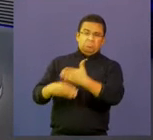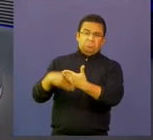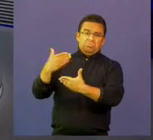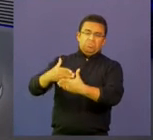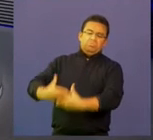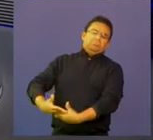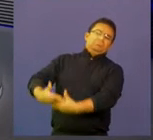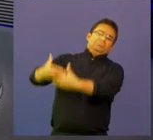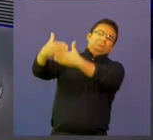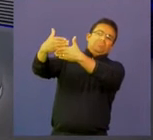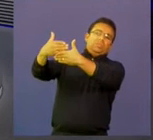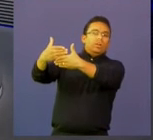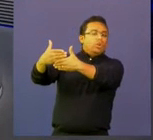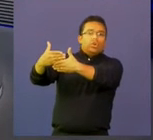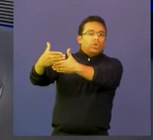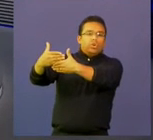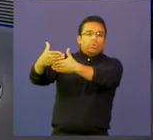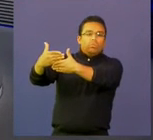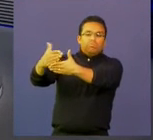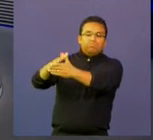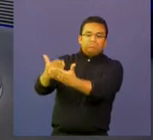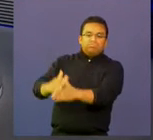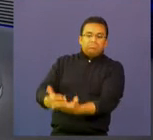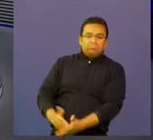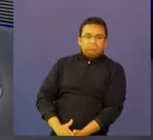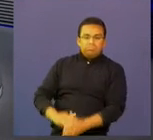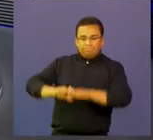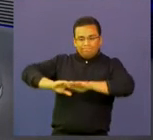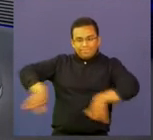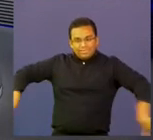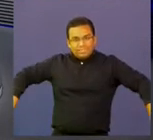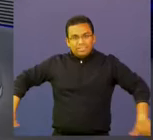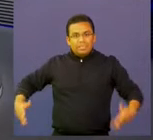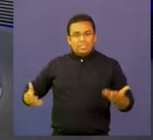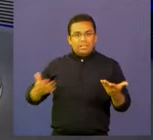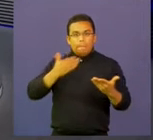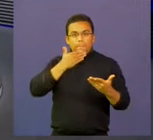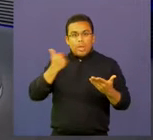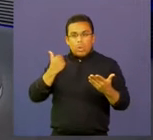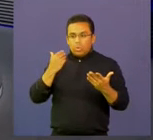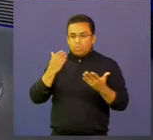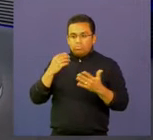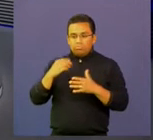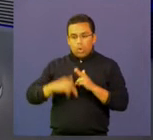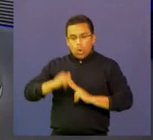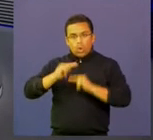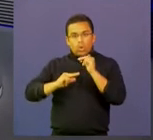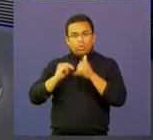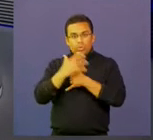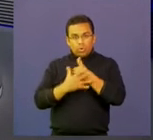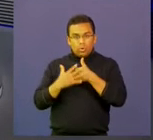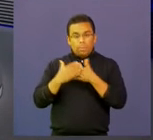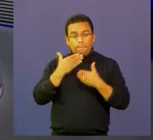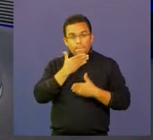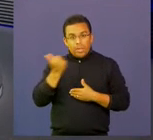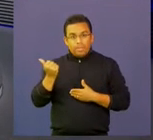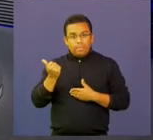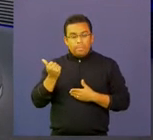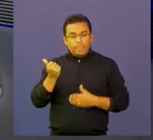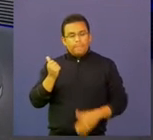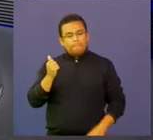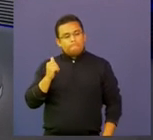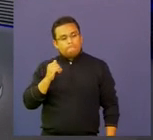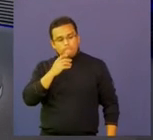barreras, para empezar a construir un país diferente. Y yo los llamo a esta reflexión. Piensen